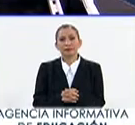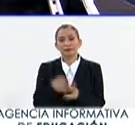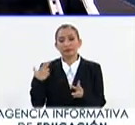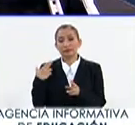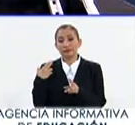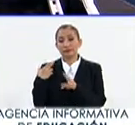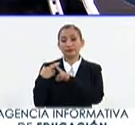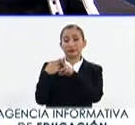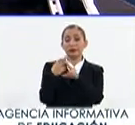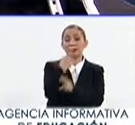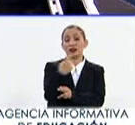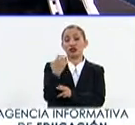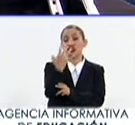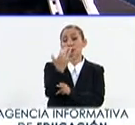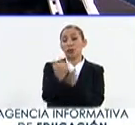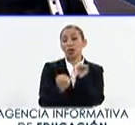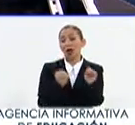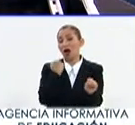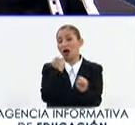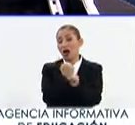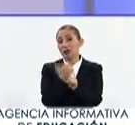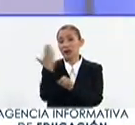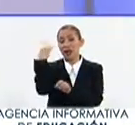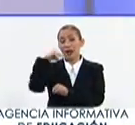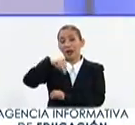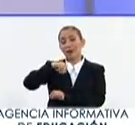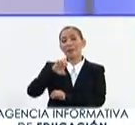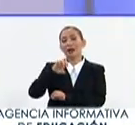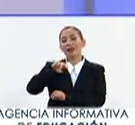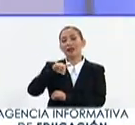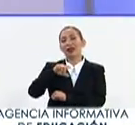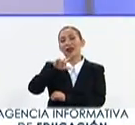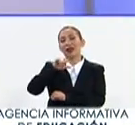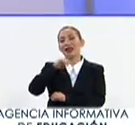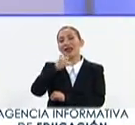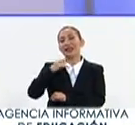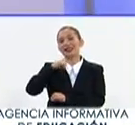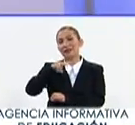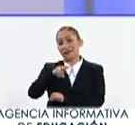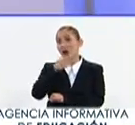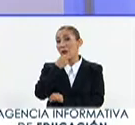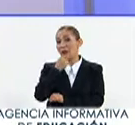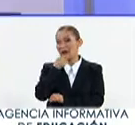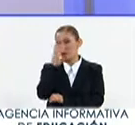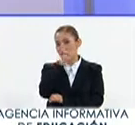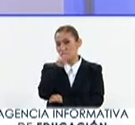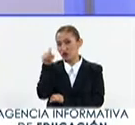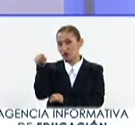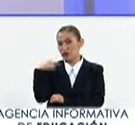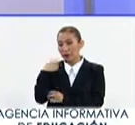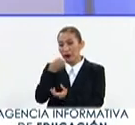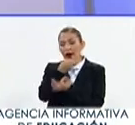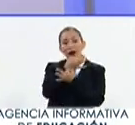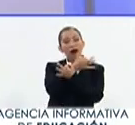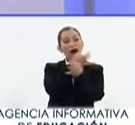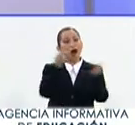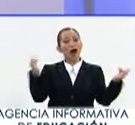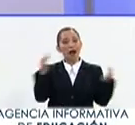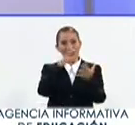cumplen 150 años desde que Mendeleev dio esta tabla,